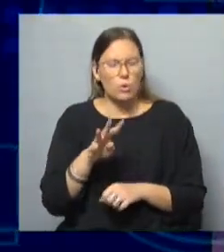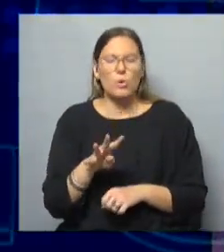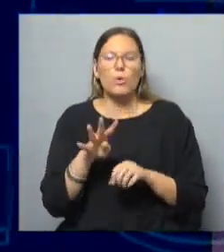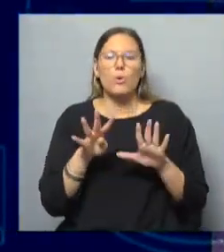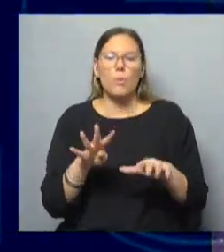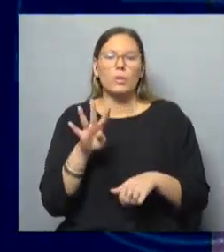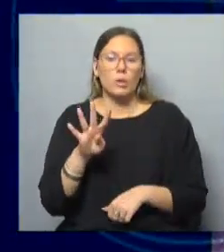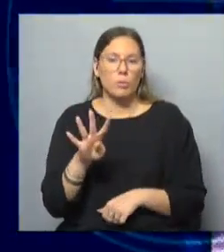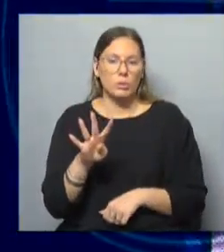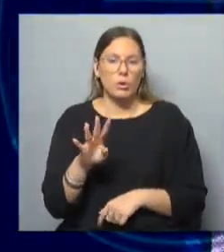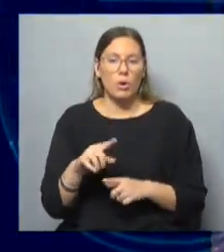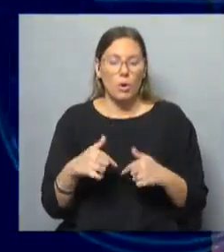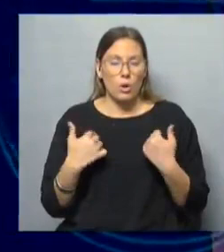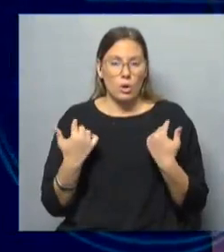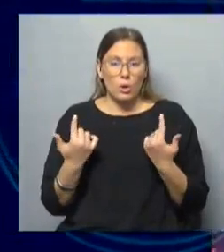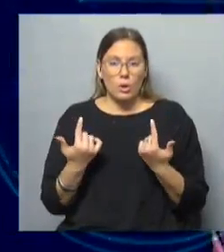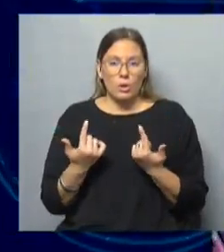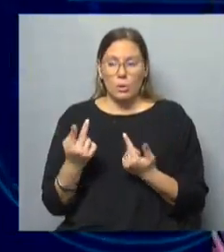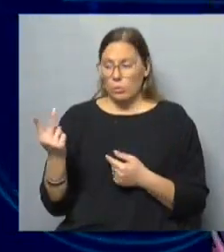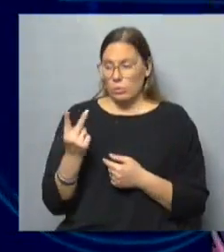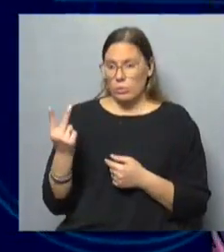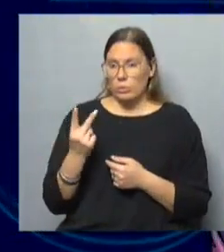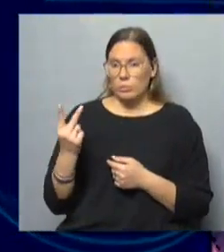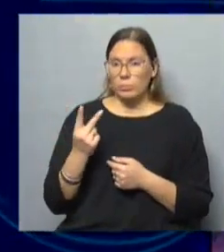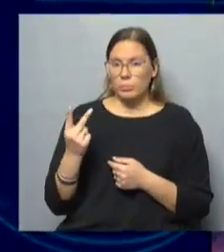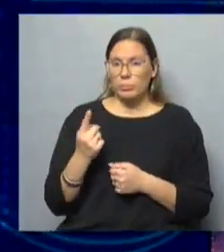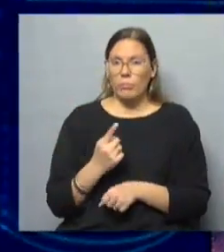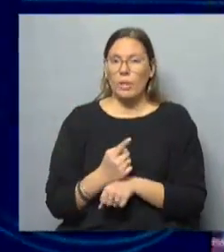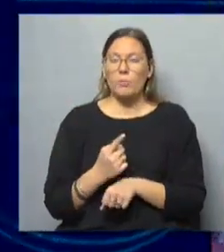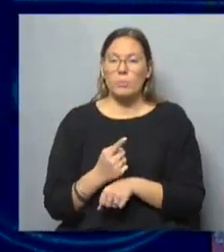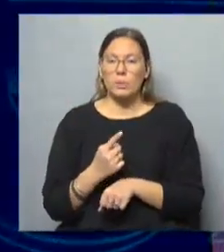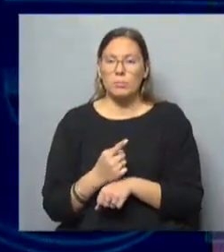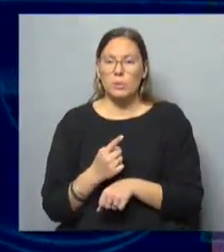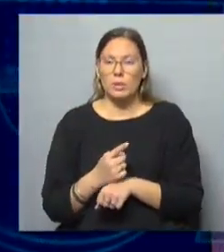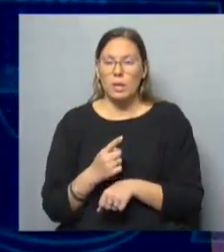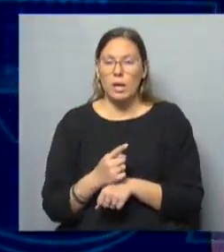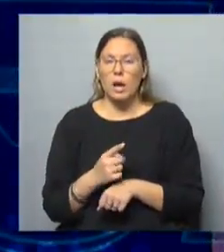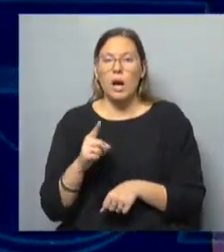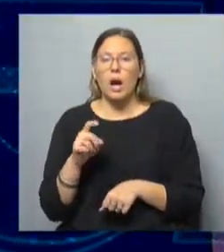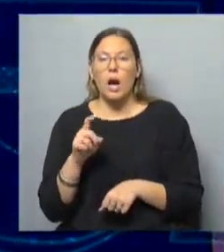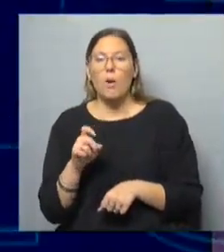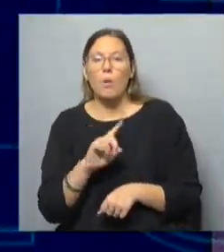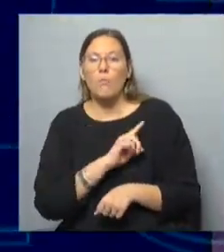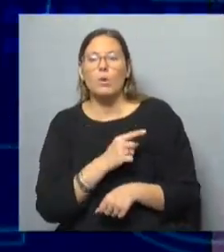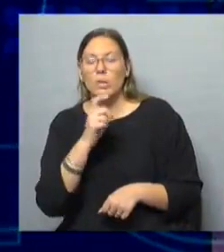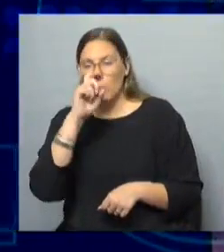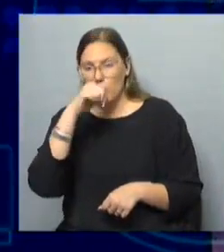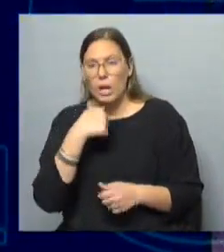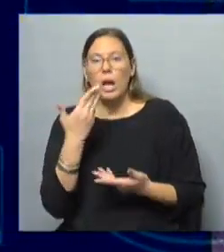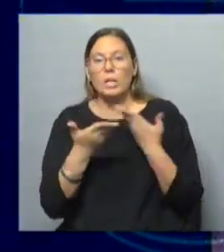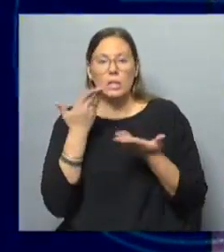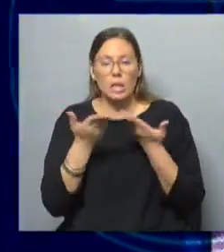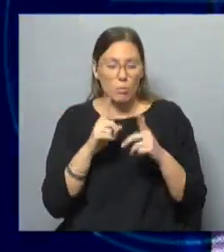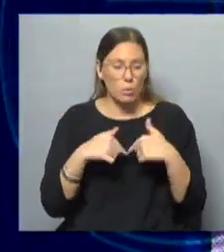el año 94 nosotros estábamos haciendo un primer ciclo que se llamaba Aguafuertes Montevideanas, y cantábamos canciones